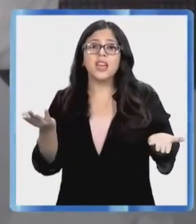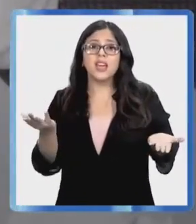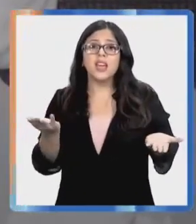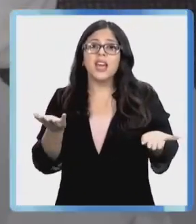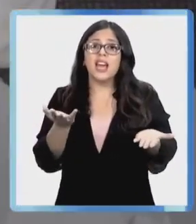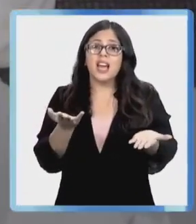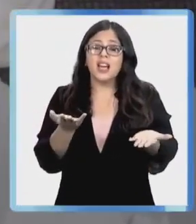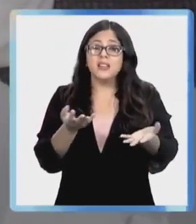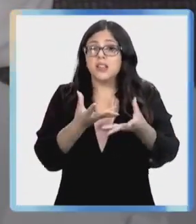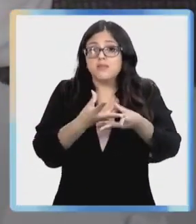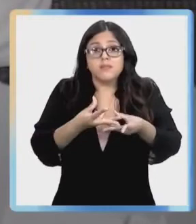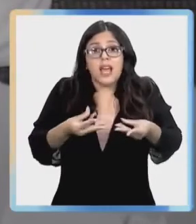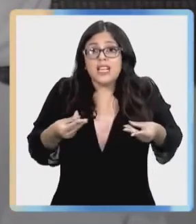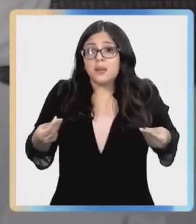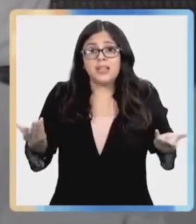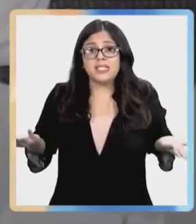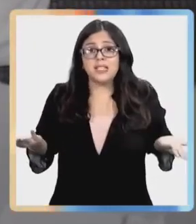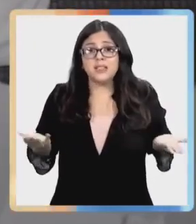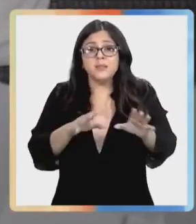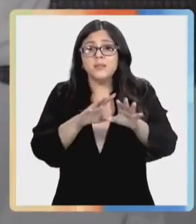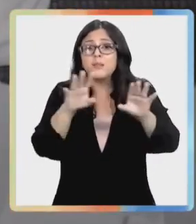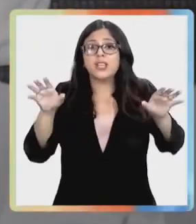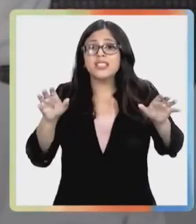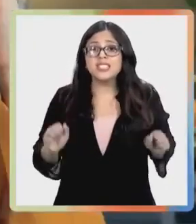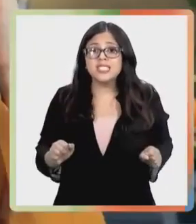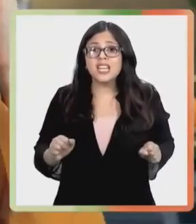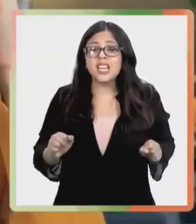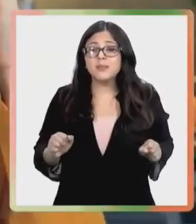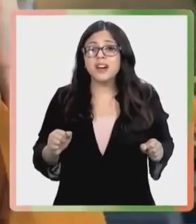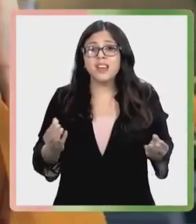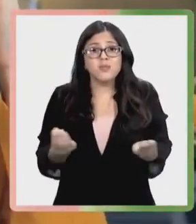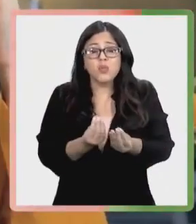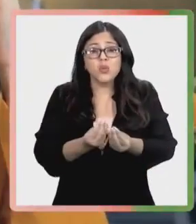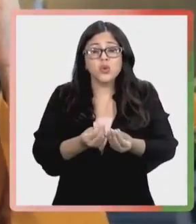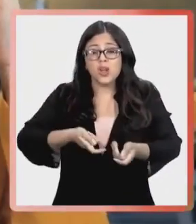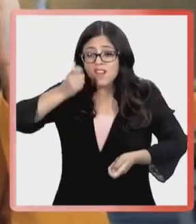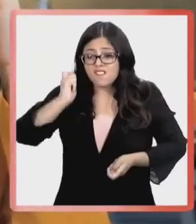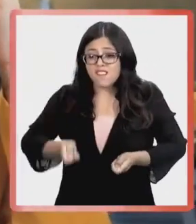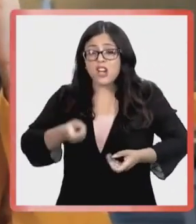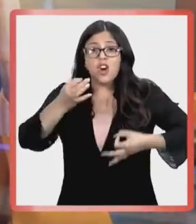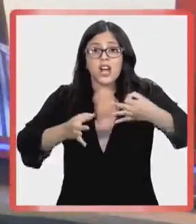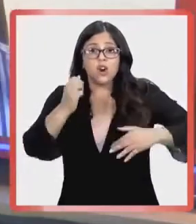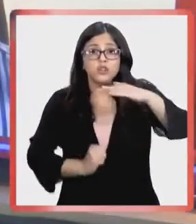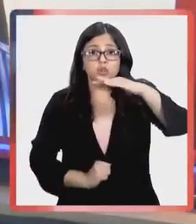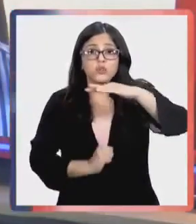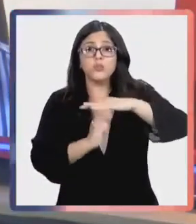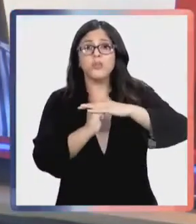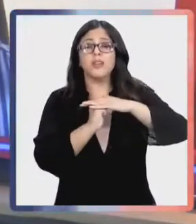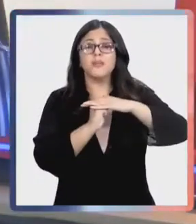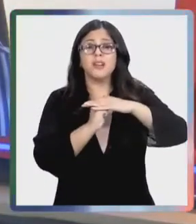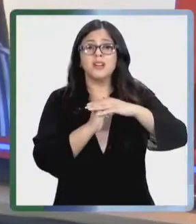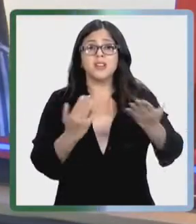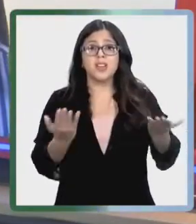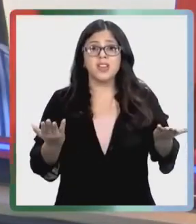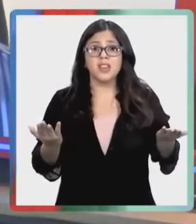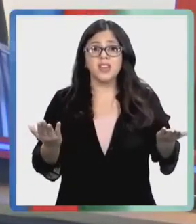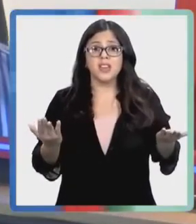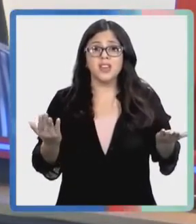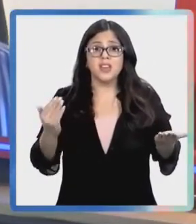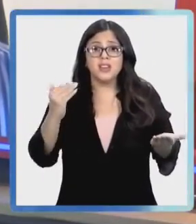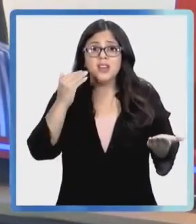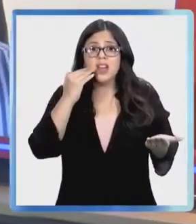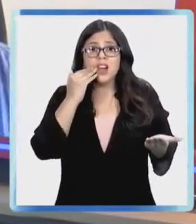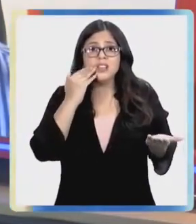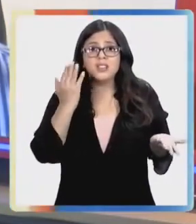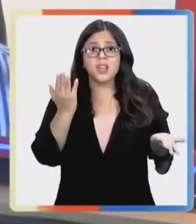ir desapareciendo en el tiempo, porque el sistema además era muy abusivo. Los fallos de la Corte Suprema casi le diría yo que están a la izquierda de